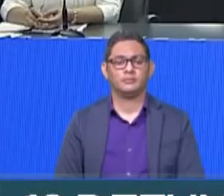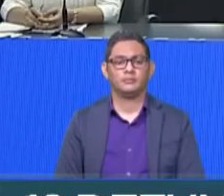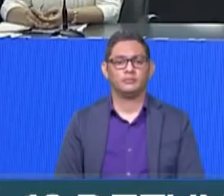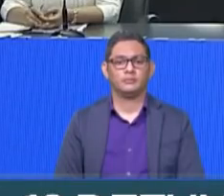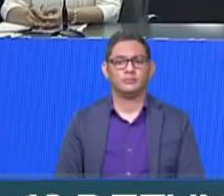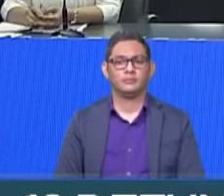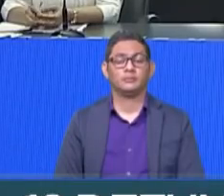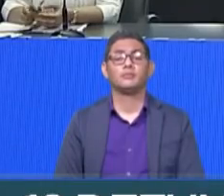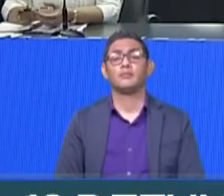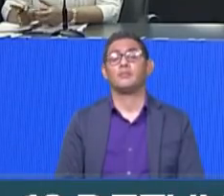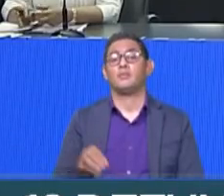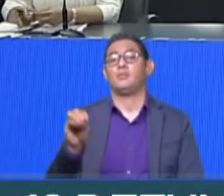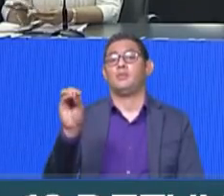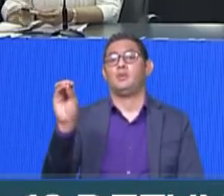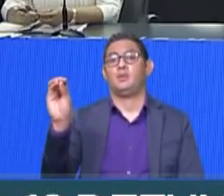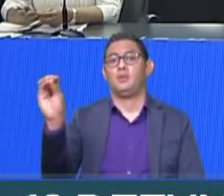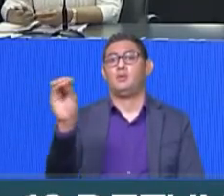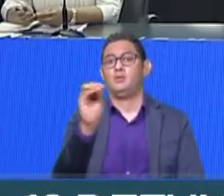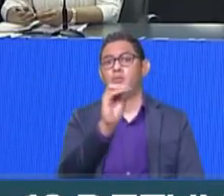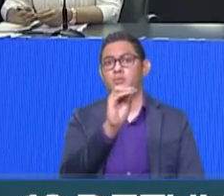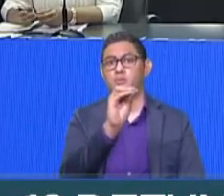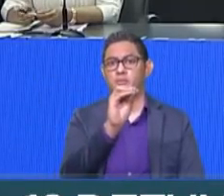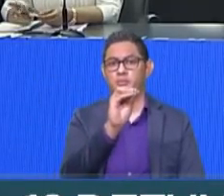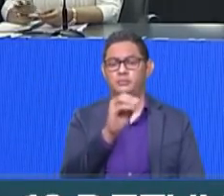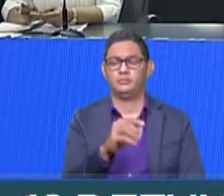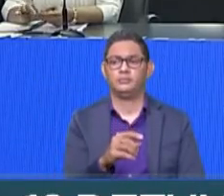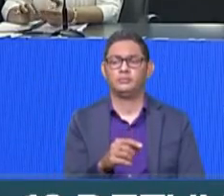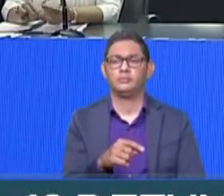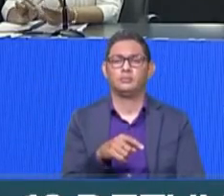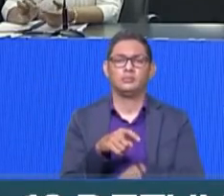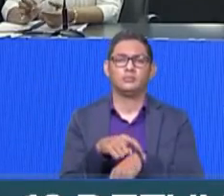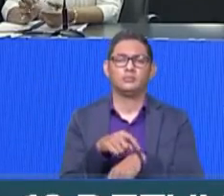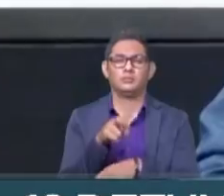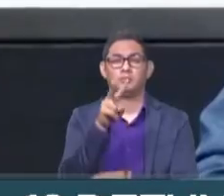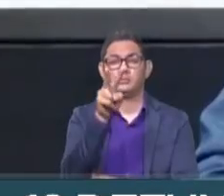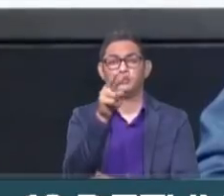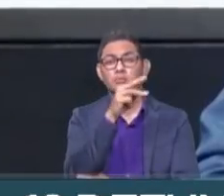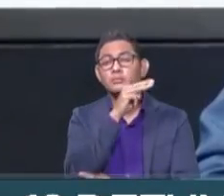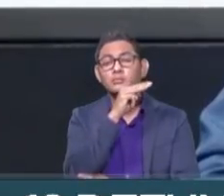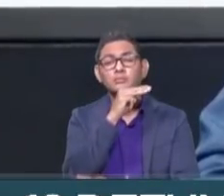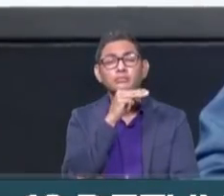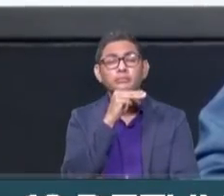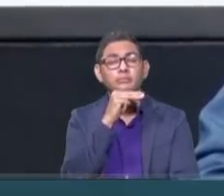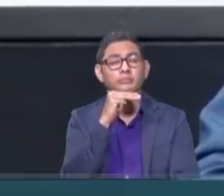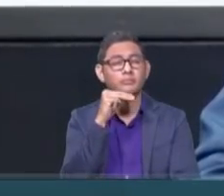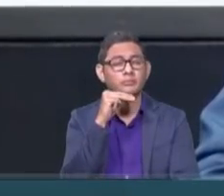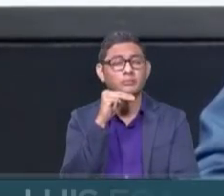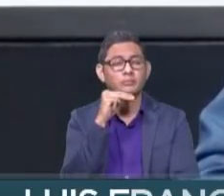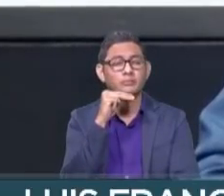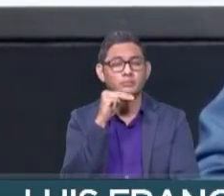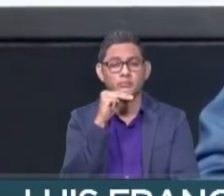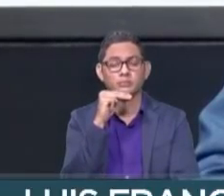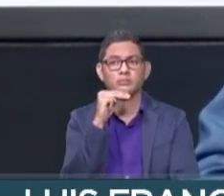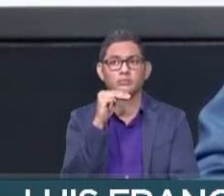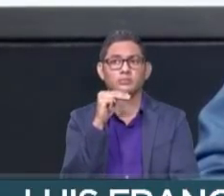Hoy queremos anunciar que a las 2 de la mañana de este miércoles 3 de